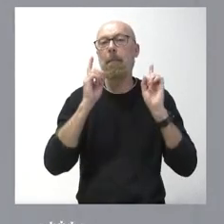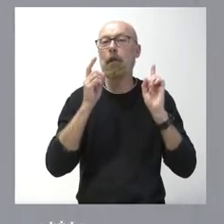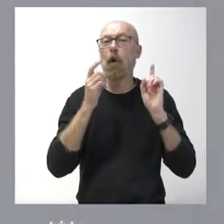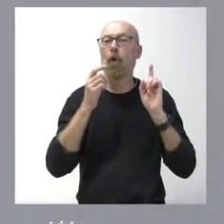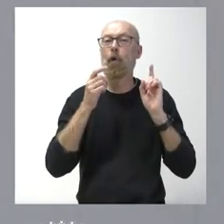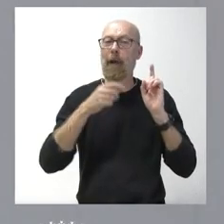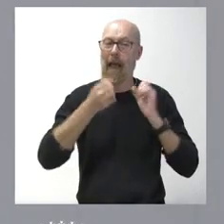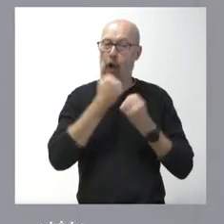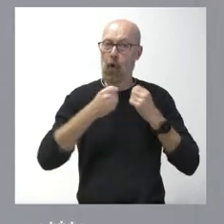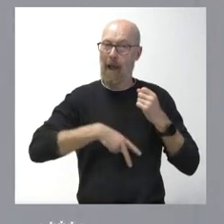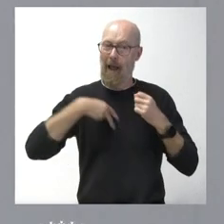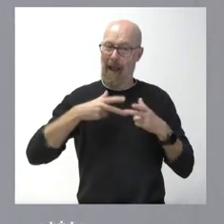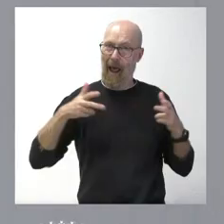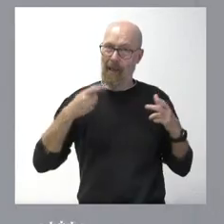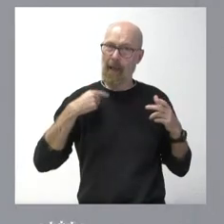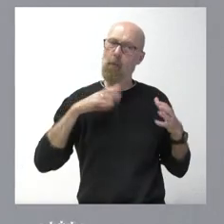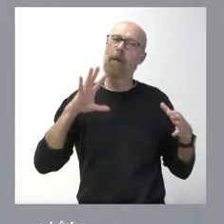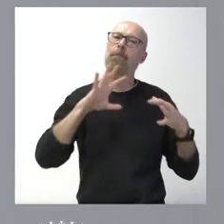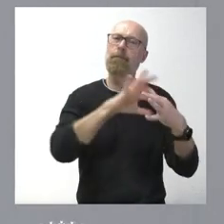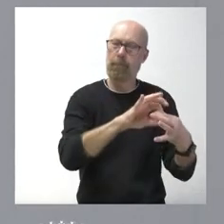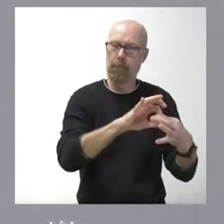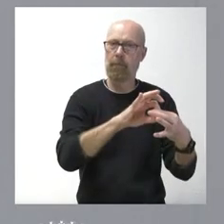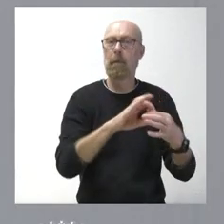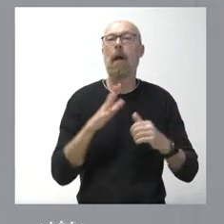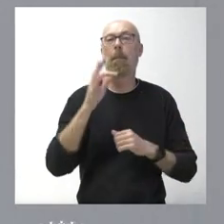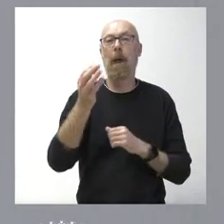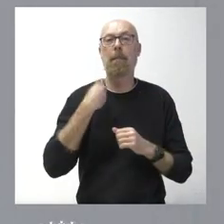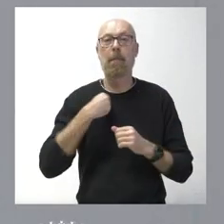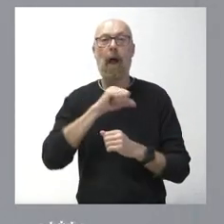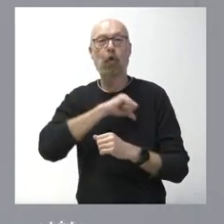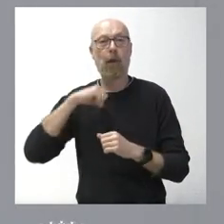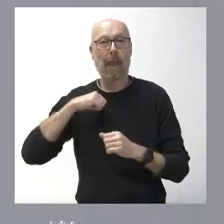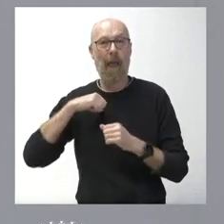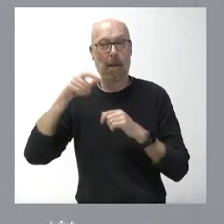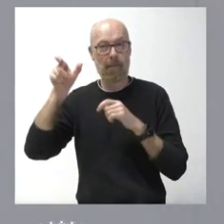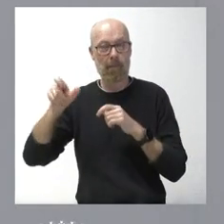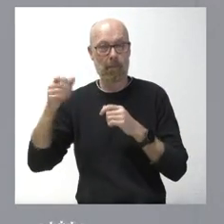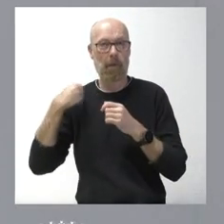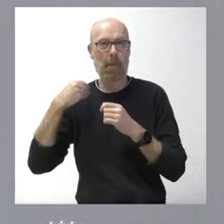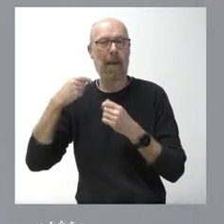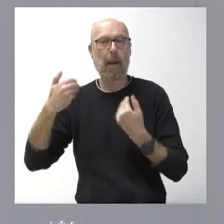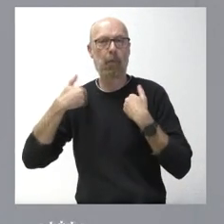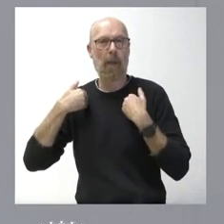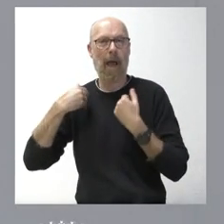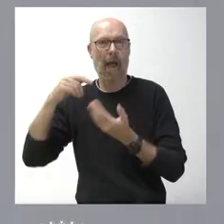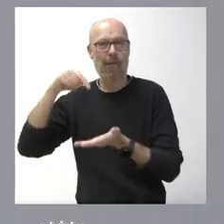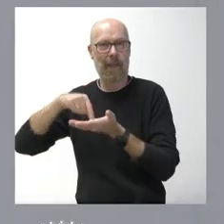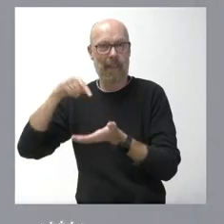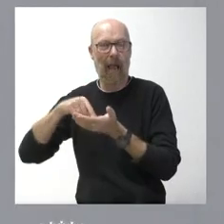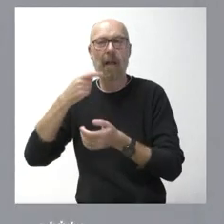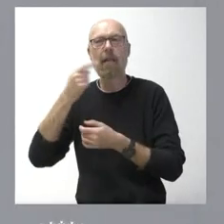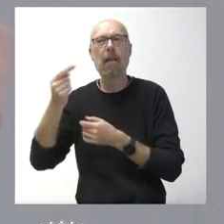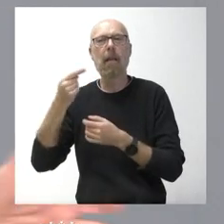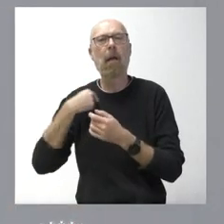otro día que además son avalados por la propia autoridad independiente de responsabilidad fiscal con lo cual hoy tenemos unos datos macroeconómicos